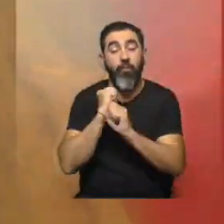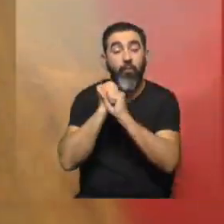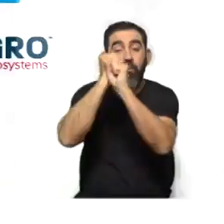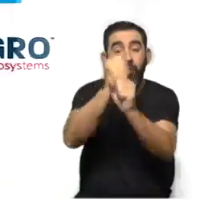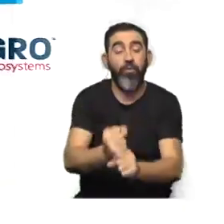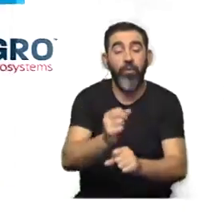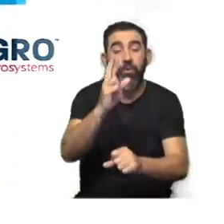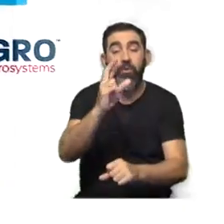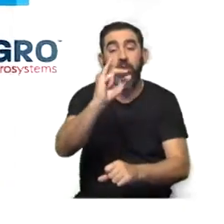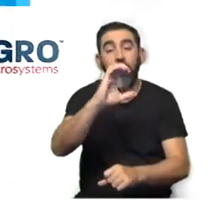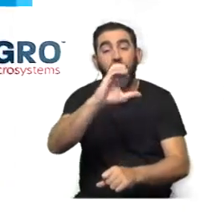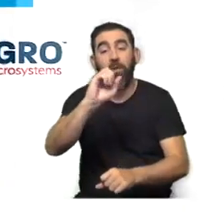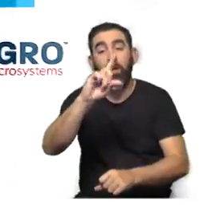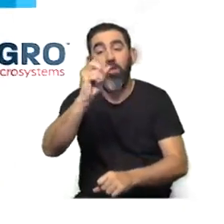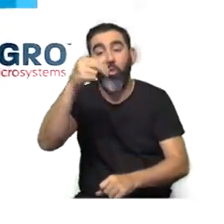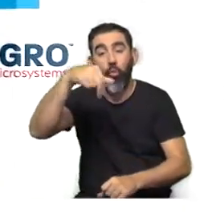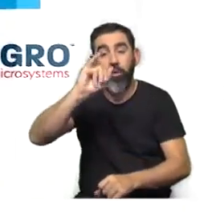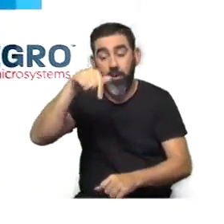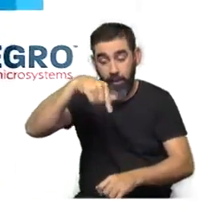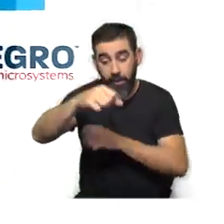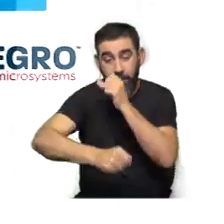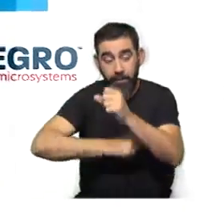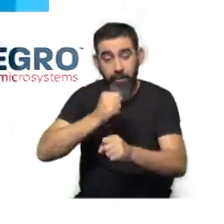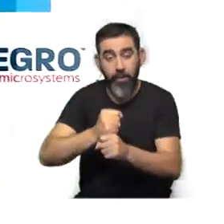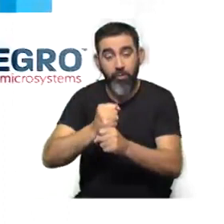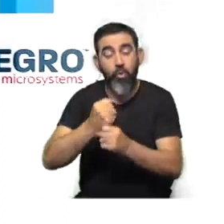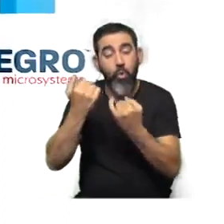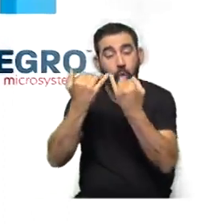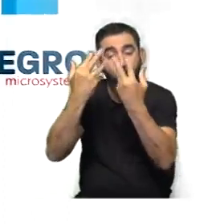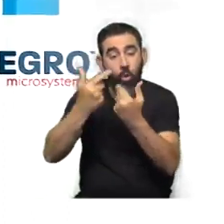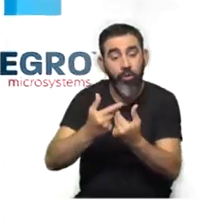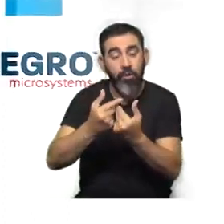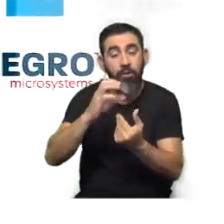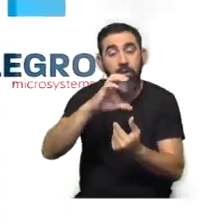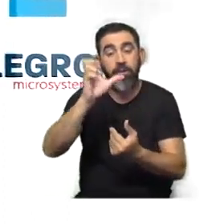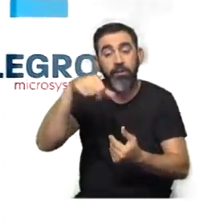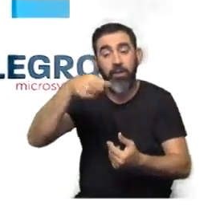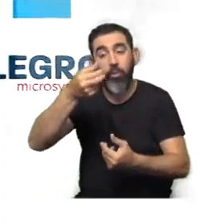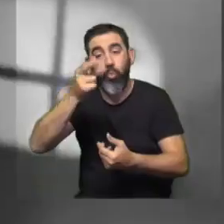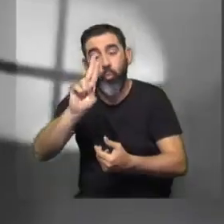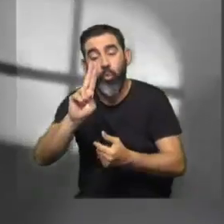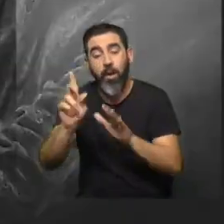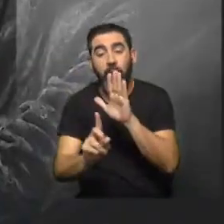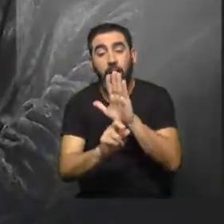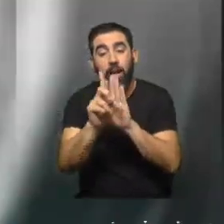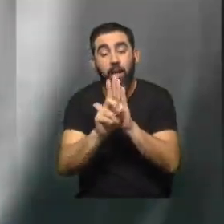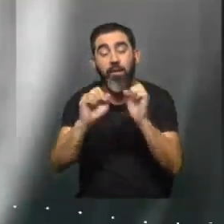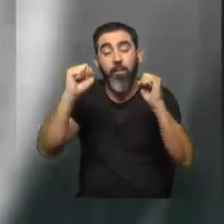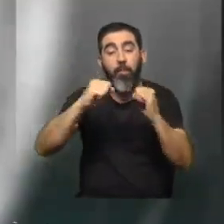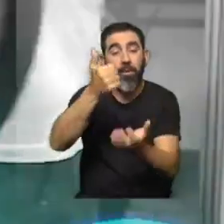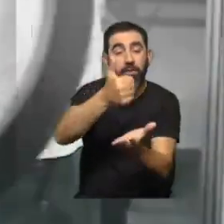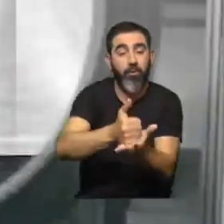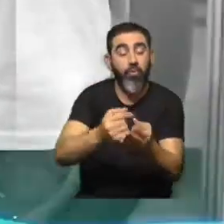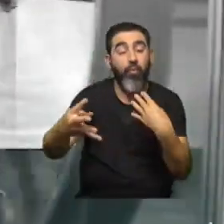Julio Ricaldoni. En este 2023 se cuenta con la coorganización del CENUR Litoral Norte, sede Paysandú. La